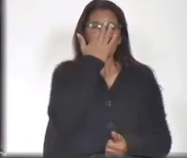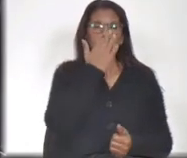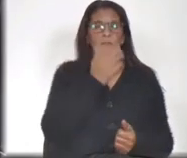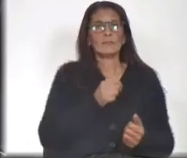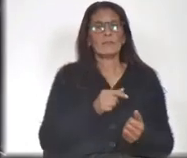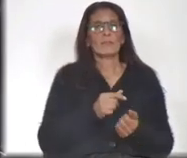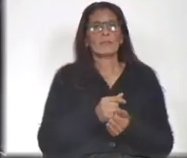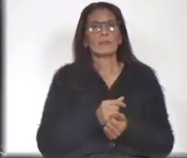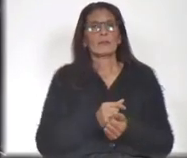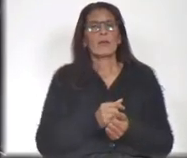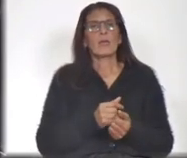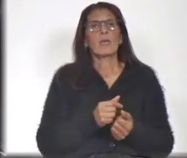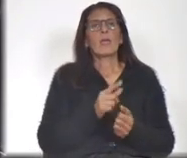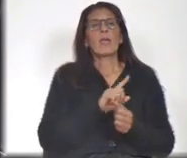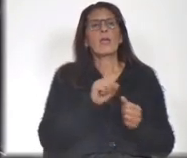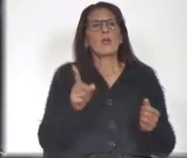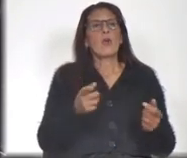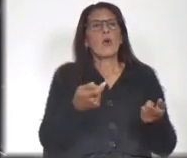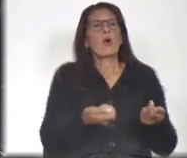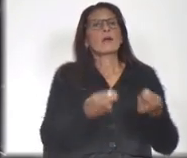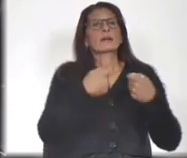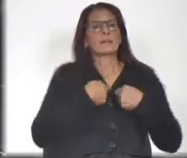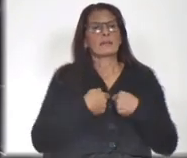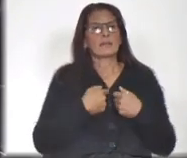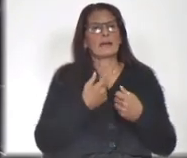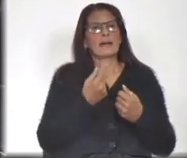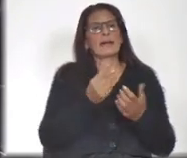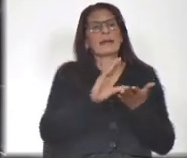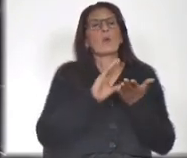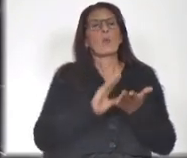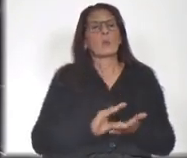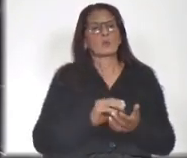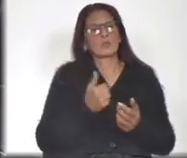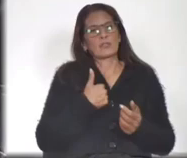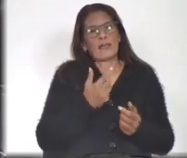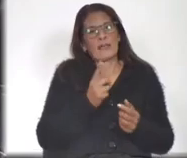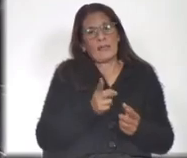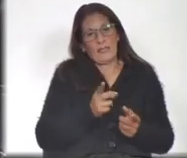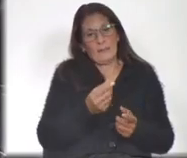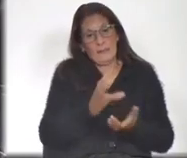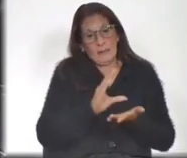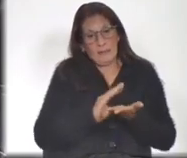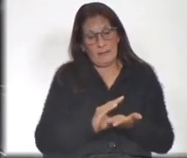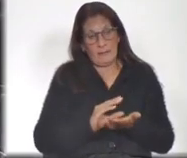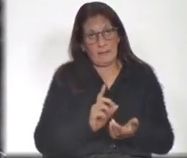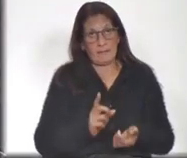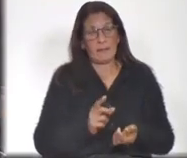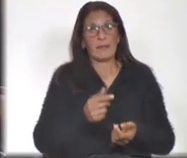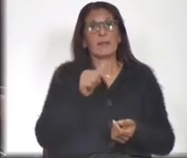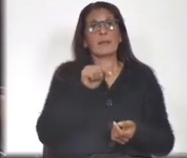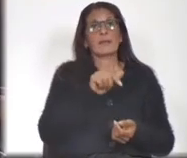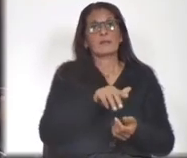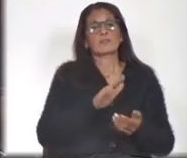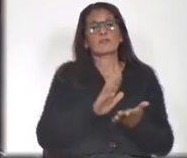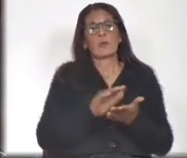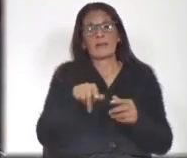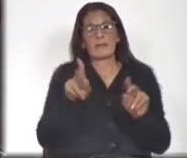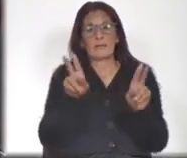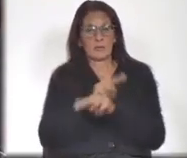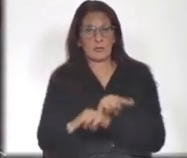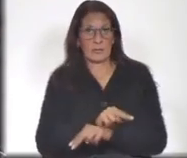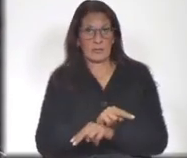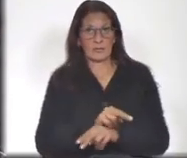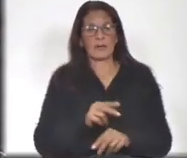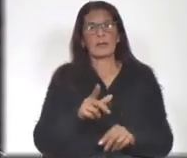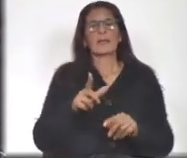en no recibir recursos genuinos que le corresponden en esta exoneración. Entonces